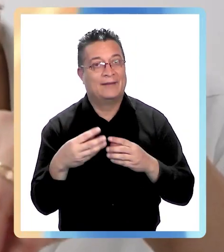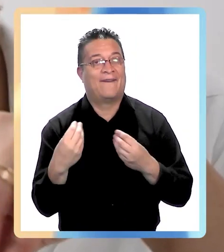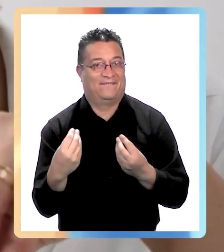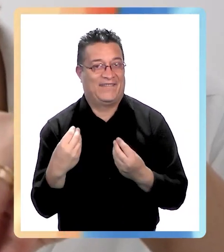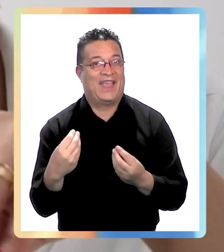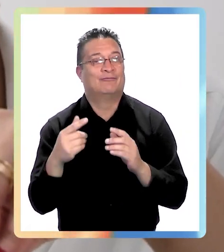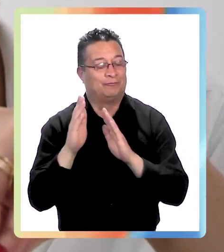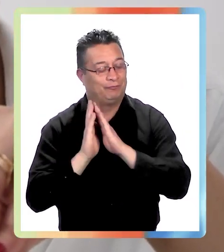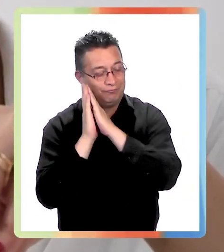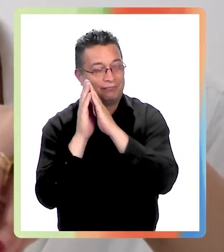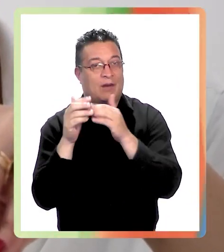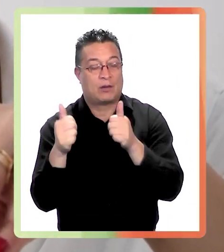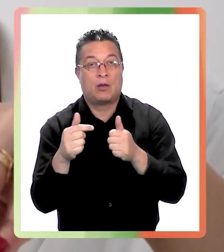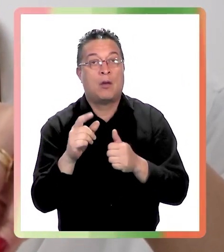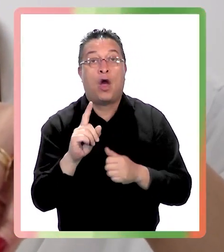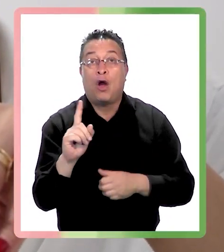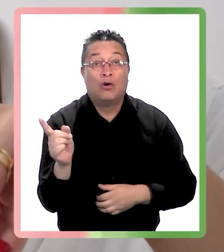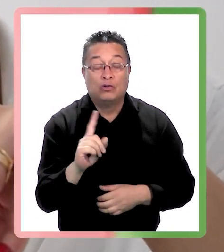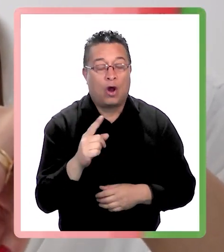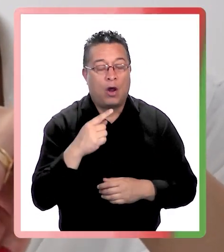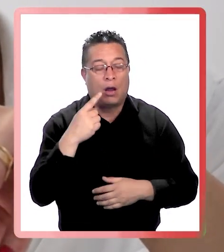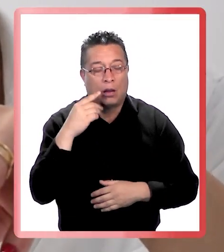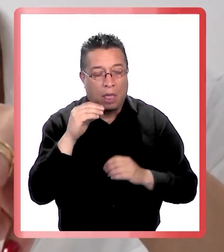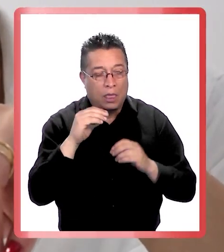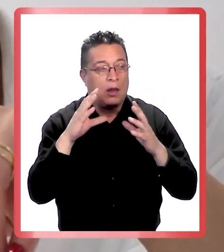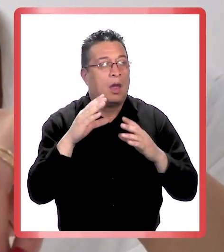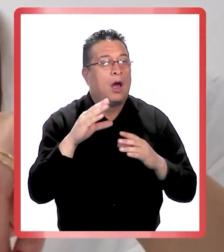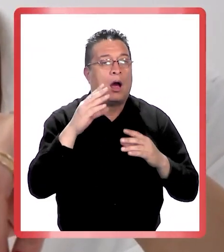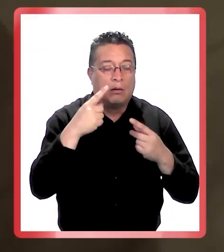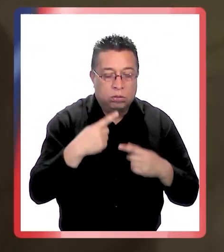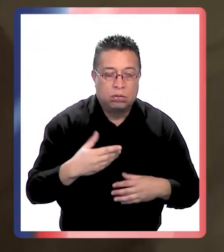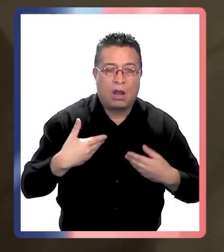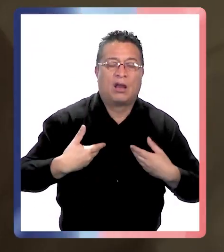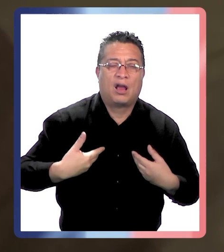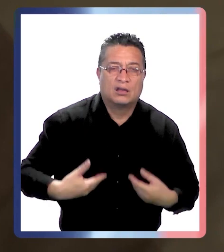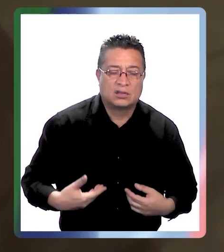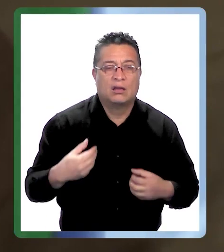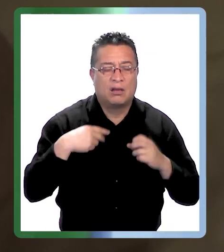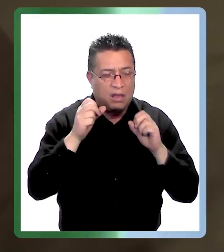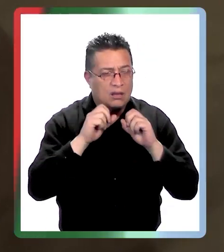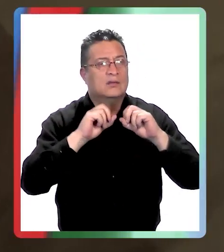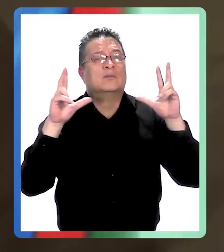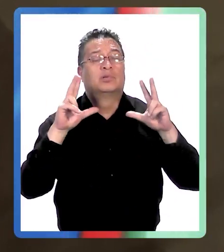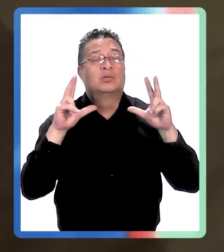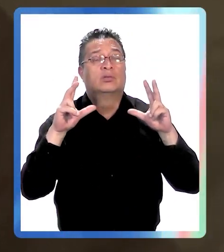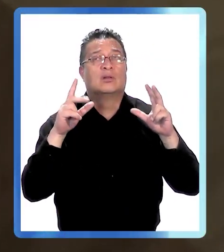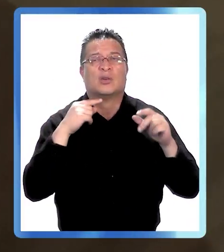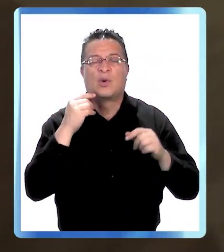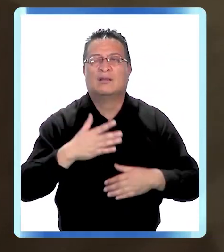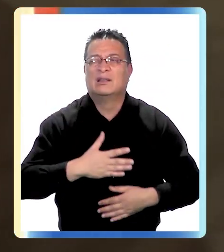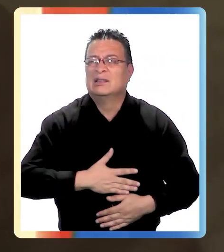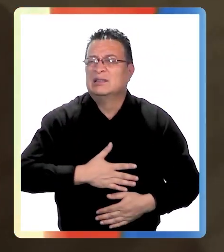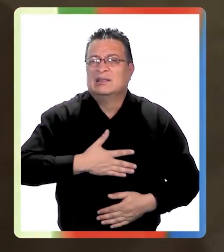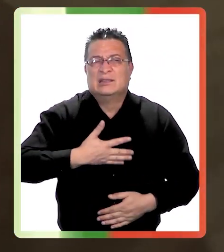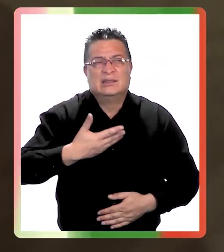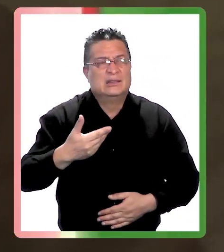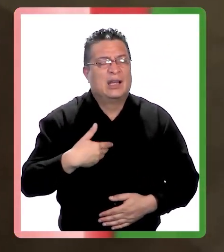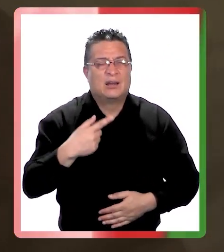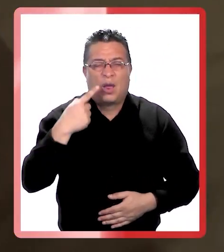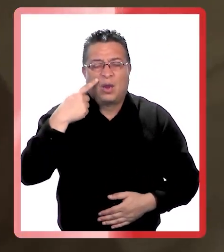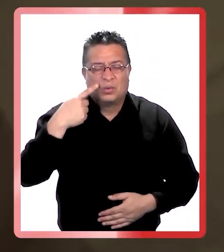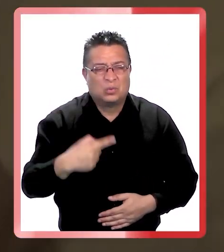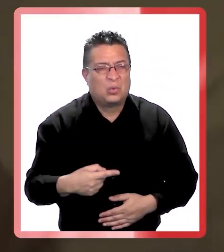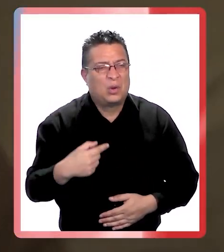yo noto que no tengo esas características y que durante el día estoy cansado o que despierto, pero despierto con la sensación en el fondo de que